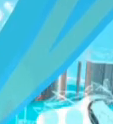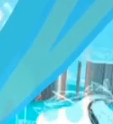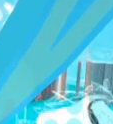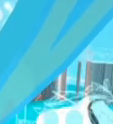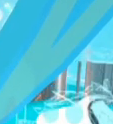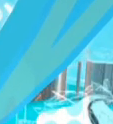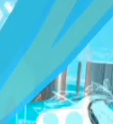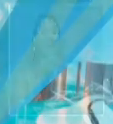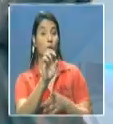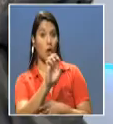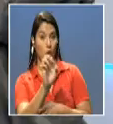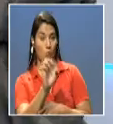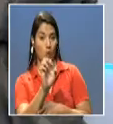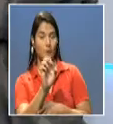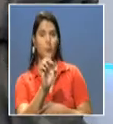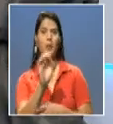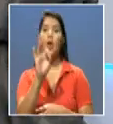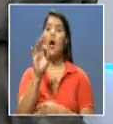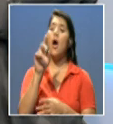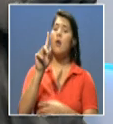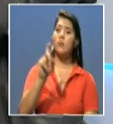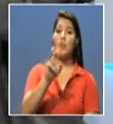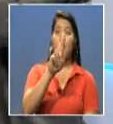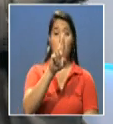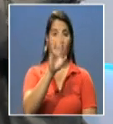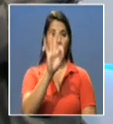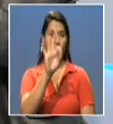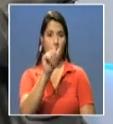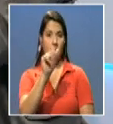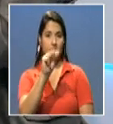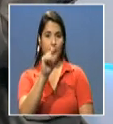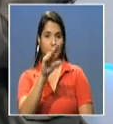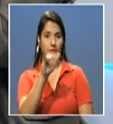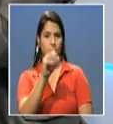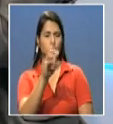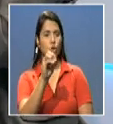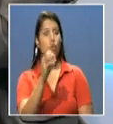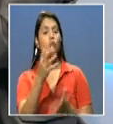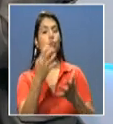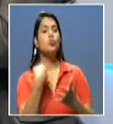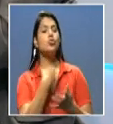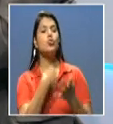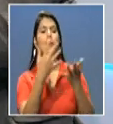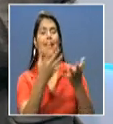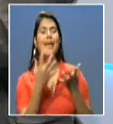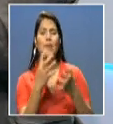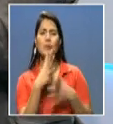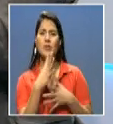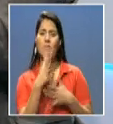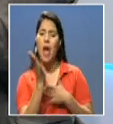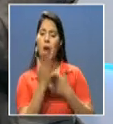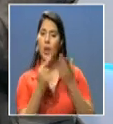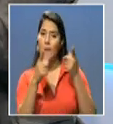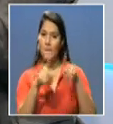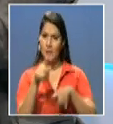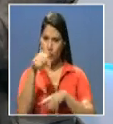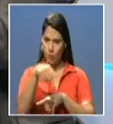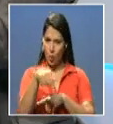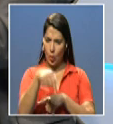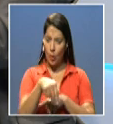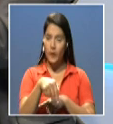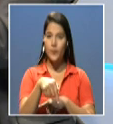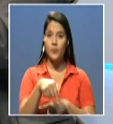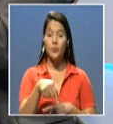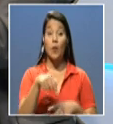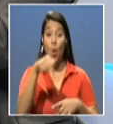Perfecto, don Ewald. Don Francisco, quisiéramos hablar o retomar también algo que se presentó hoy, si no me equivoco, y es que,